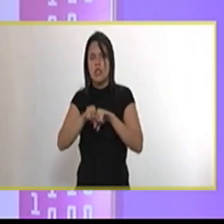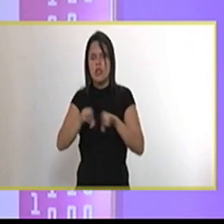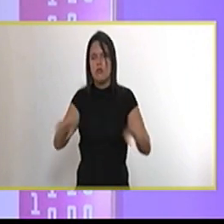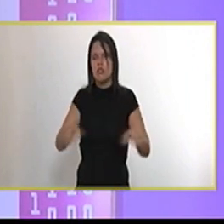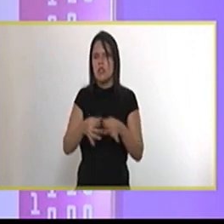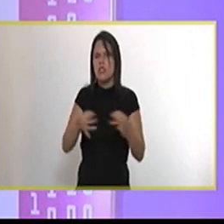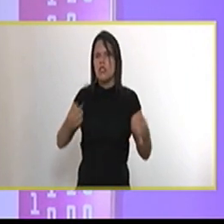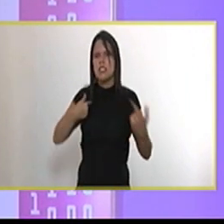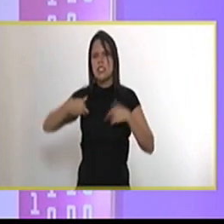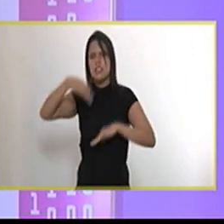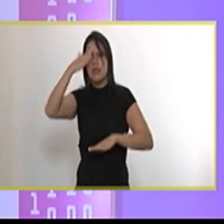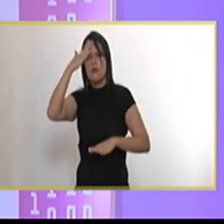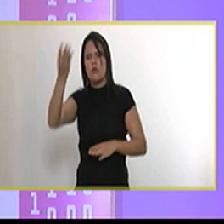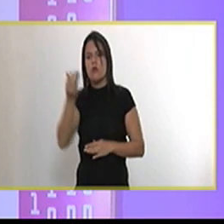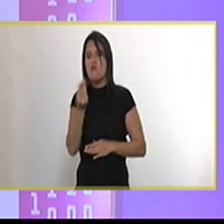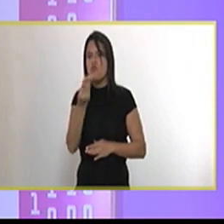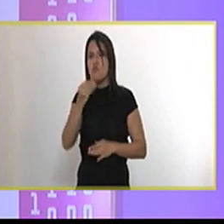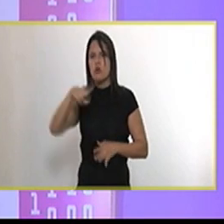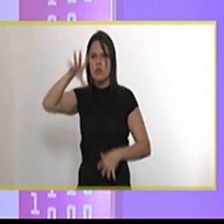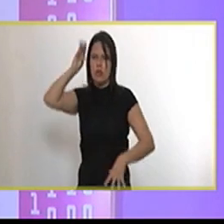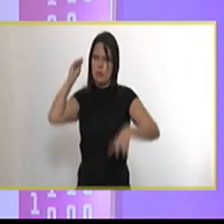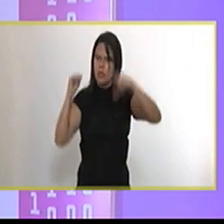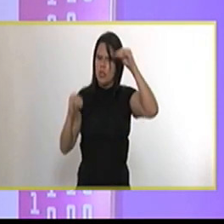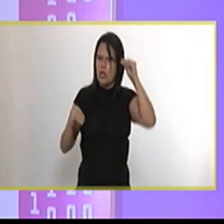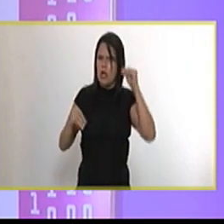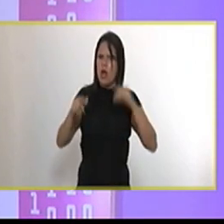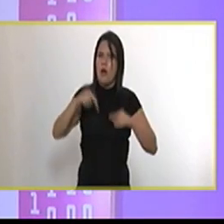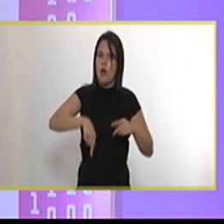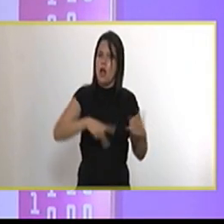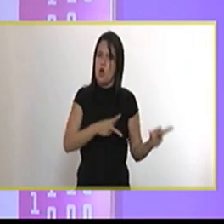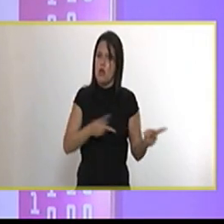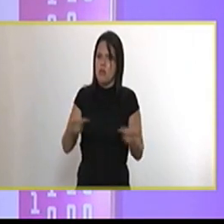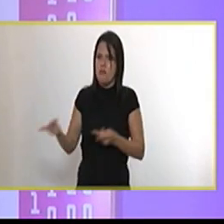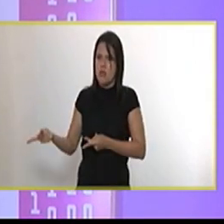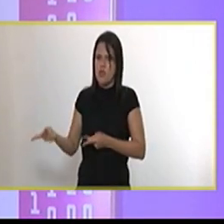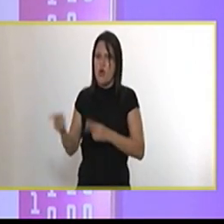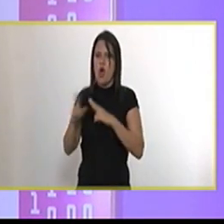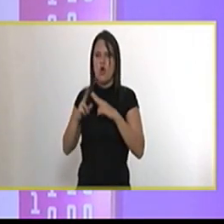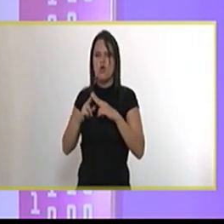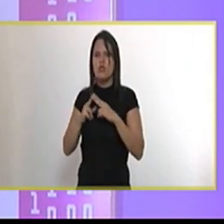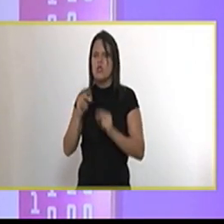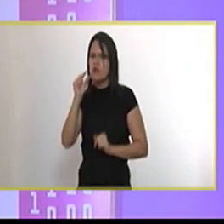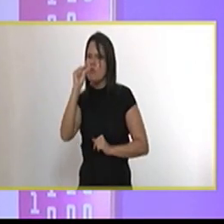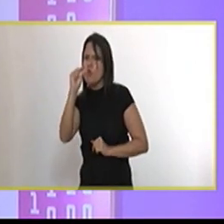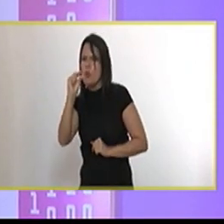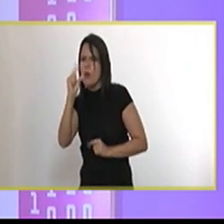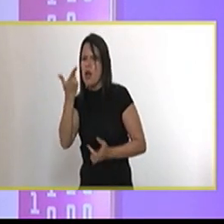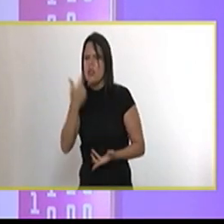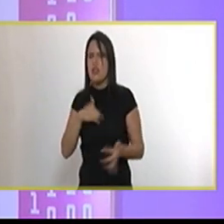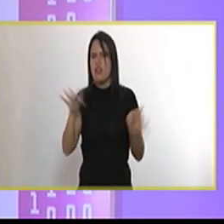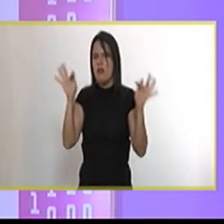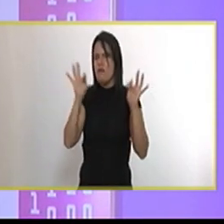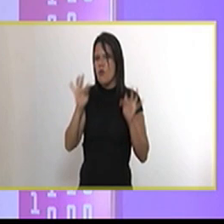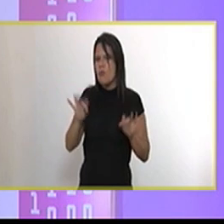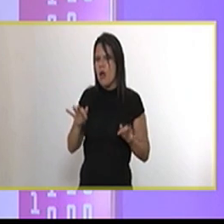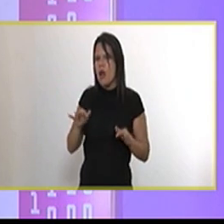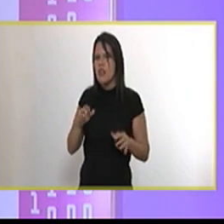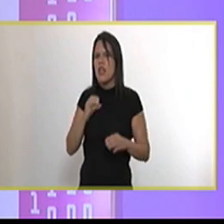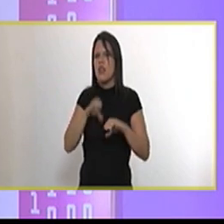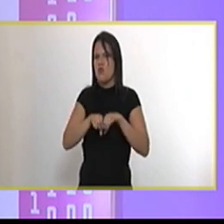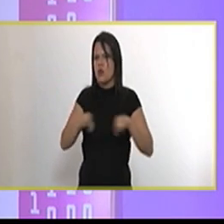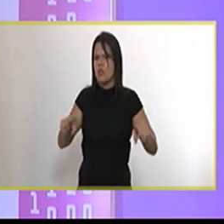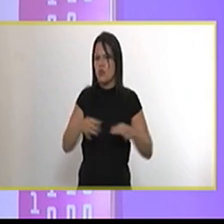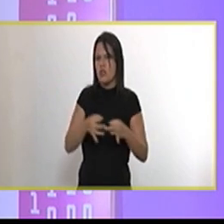distancia, sabemos que hay mucho que aprender. Ahora, los invito a conocer un poco más de esta modalidad de educación a distancia.